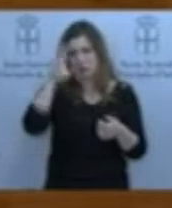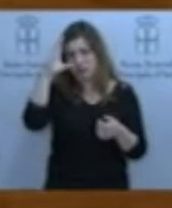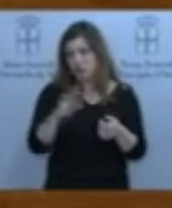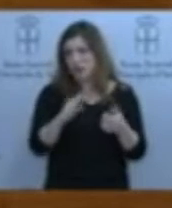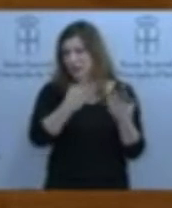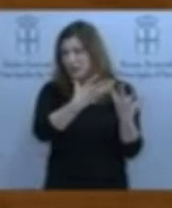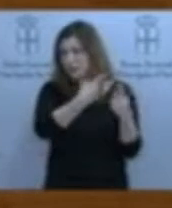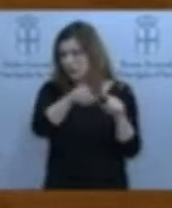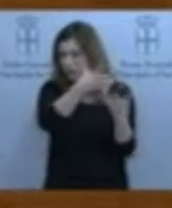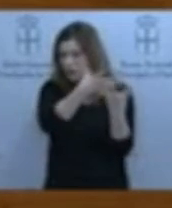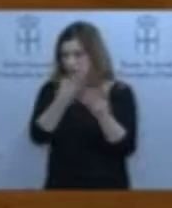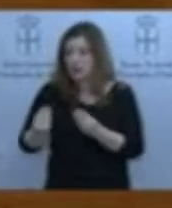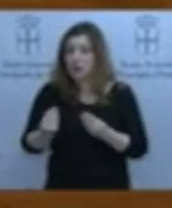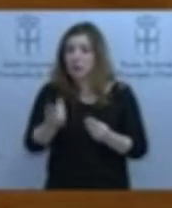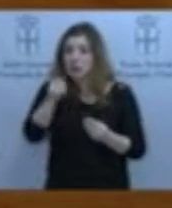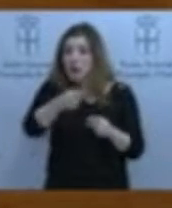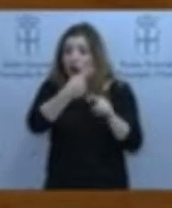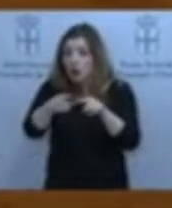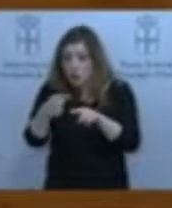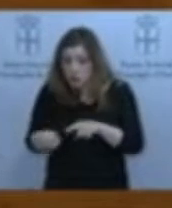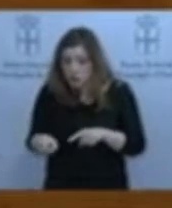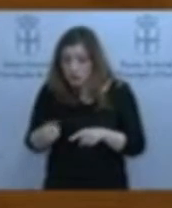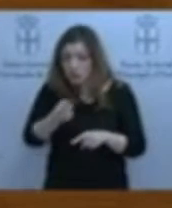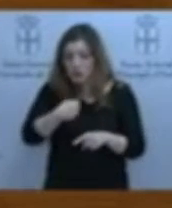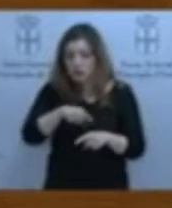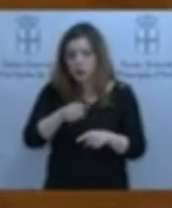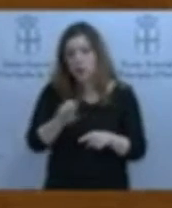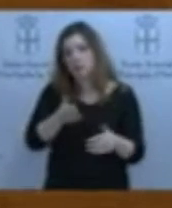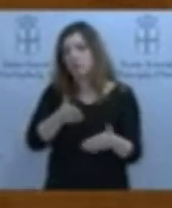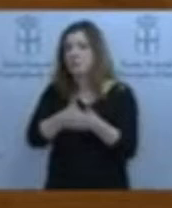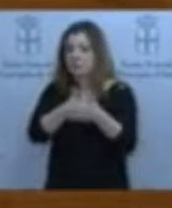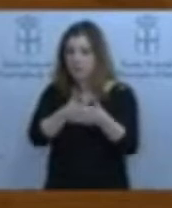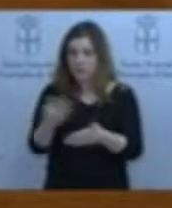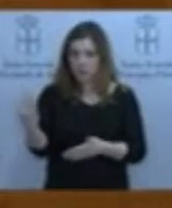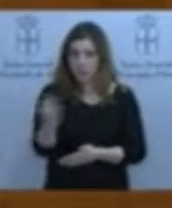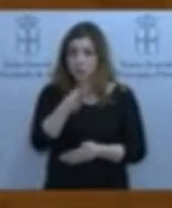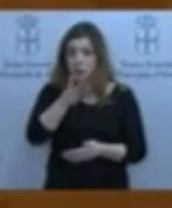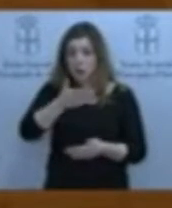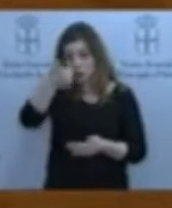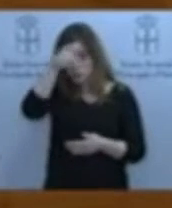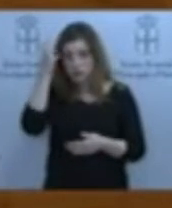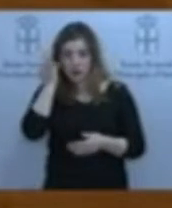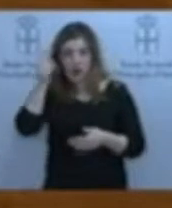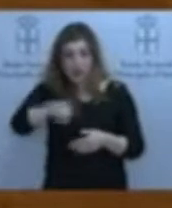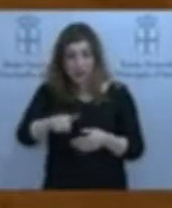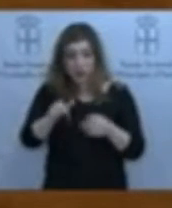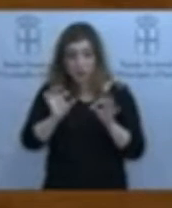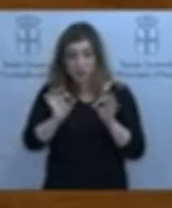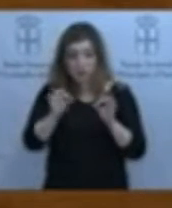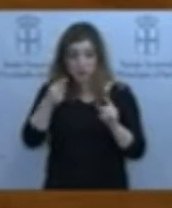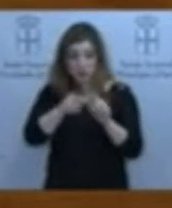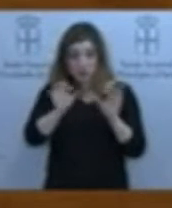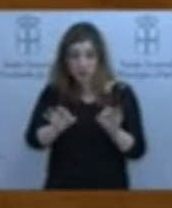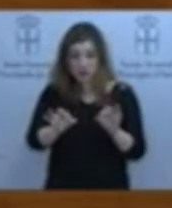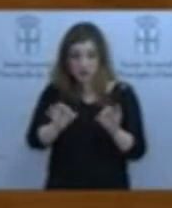Pero hay cosas por las que también tenemos que poner determinados frenos, porque nosotras y nosotros no llegamos aquí para esto. No llegamos aquí para